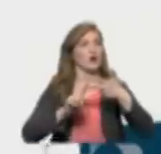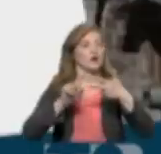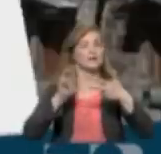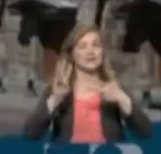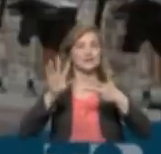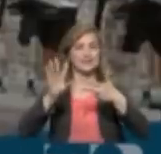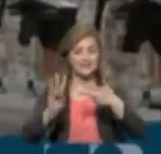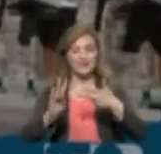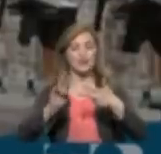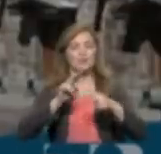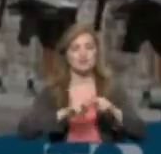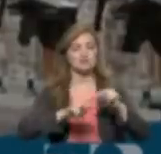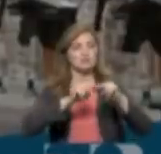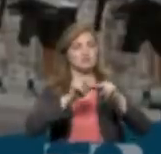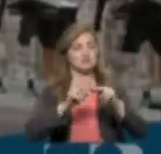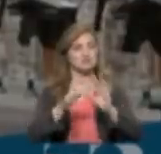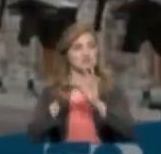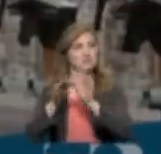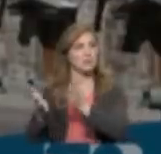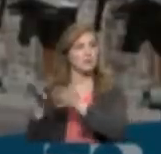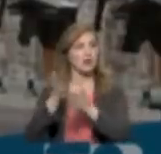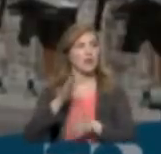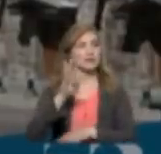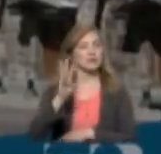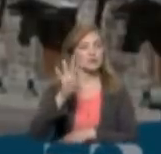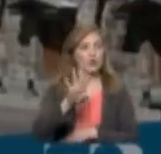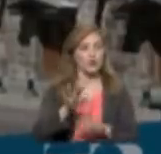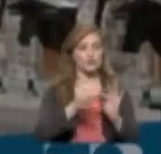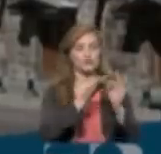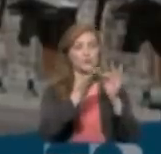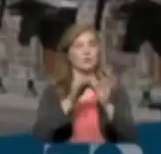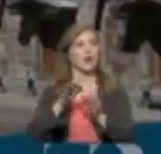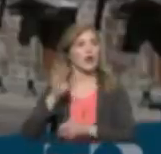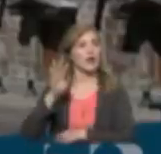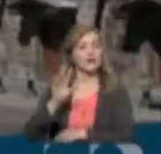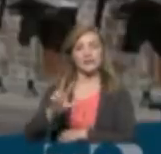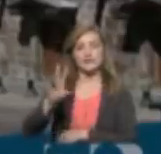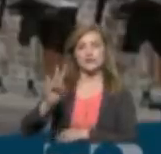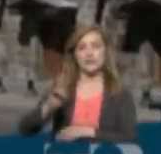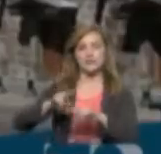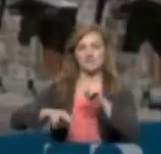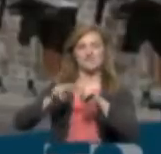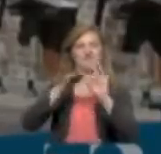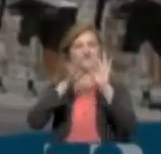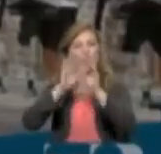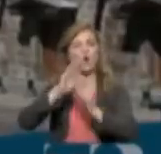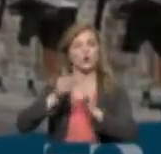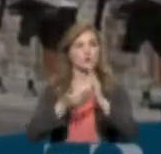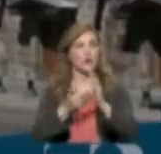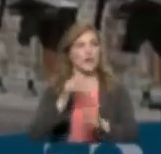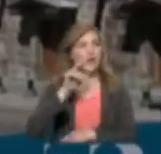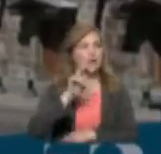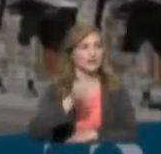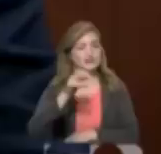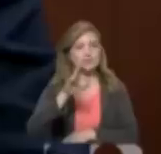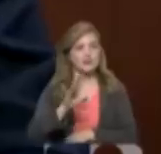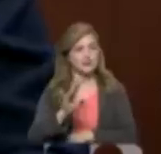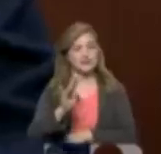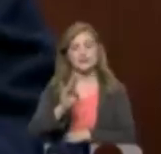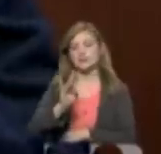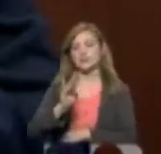64 obras de repotenciación 37 son de reconstrucción 17 de rehabilitación y 12 de reapertura